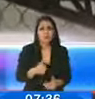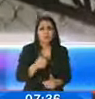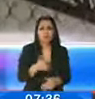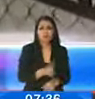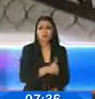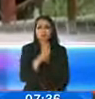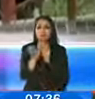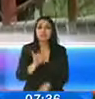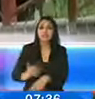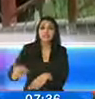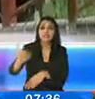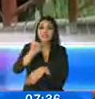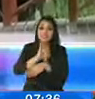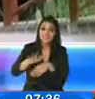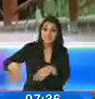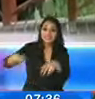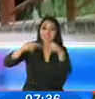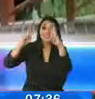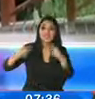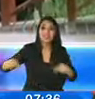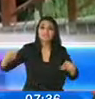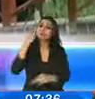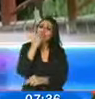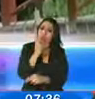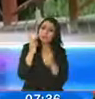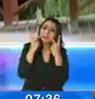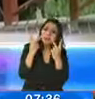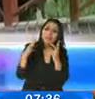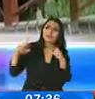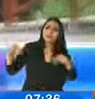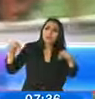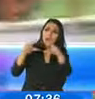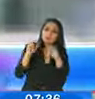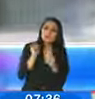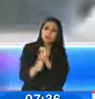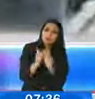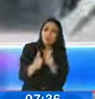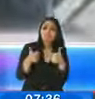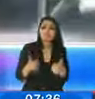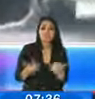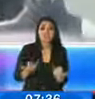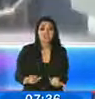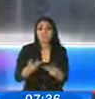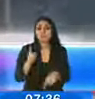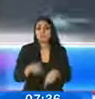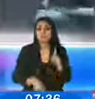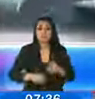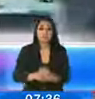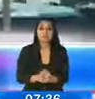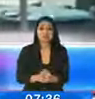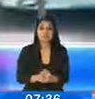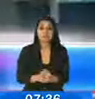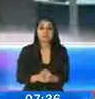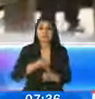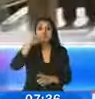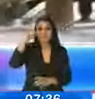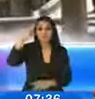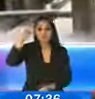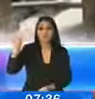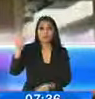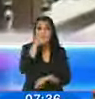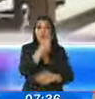ver todos los que habían allá, y todo el panorama, también hacían deporte. Por su parte, el gobernador de la provincia del Guayas arribó